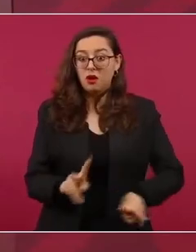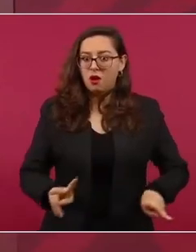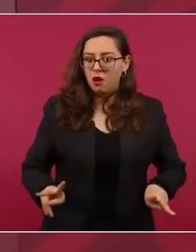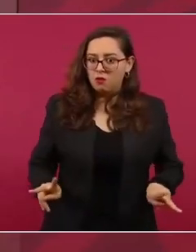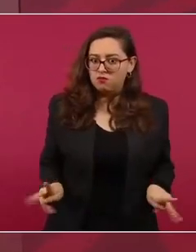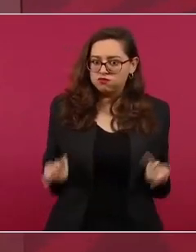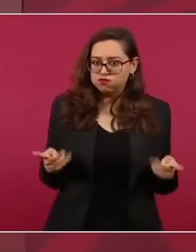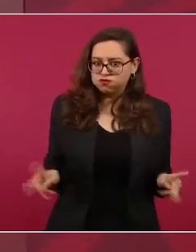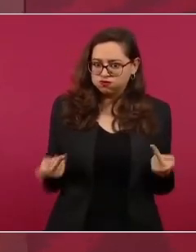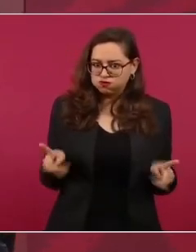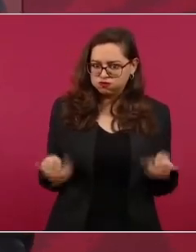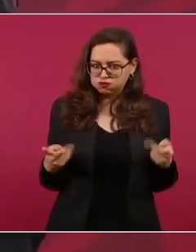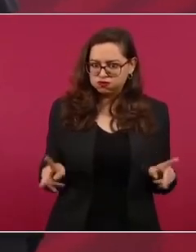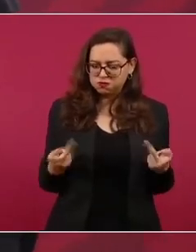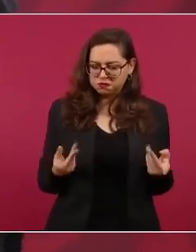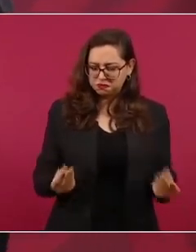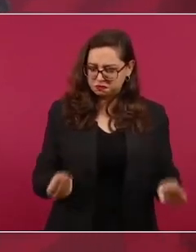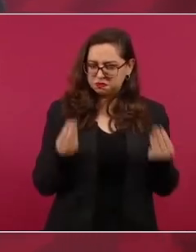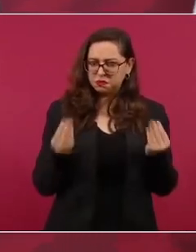y que tenían